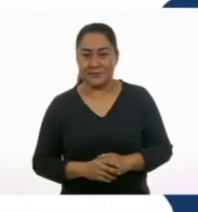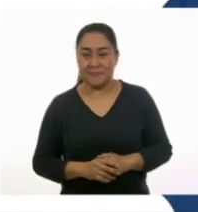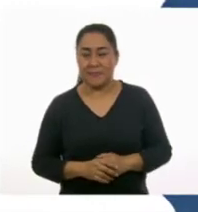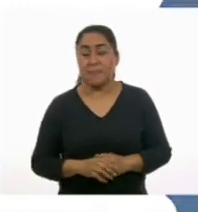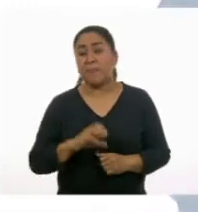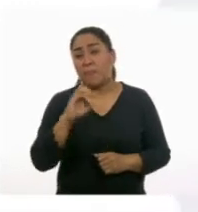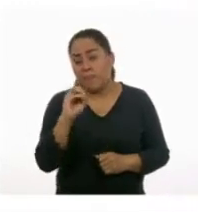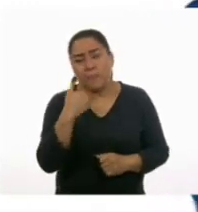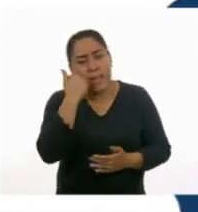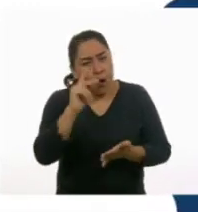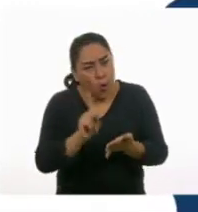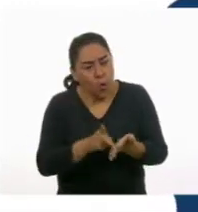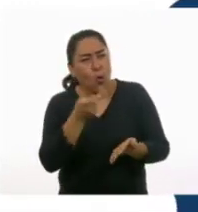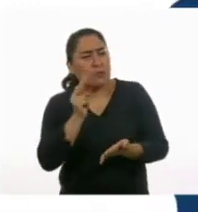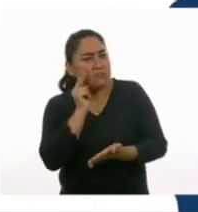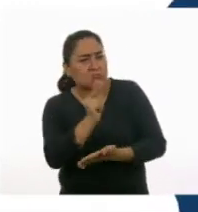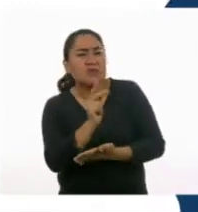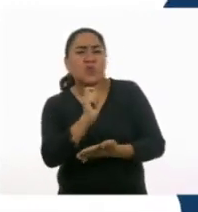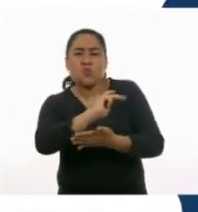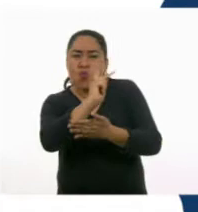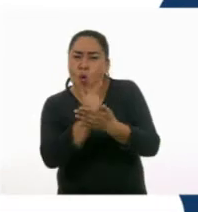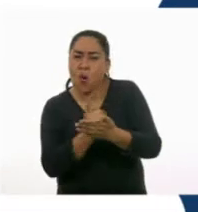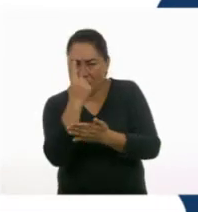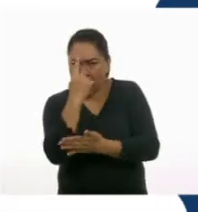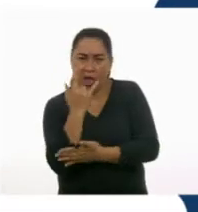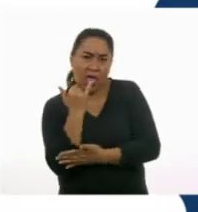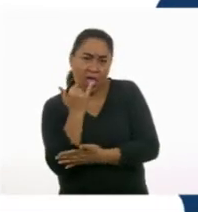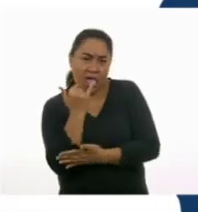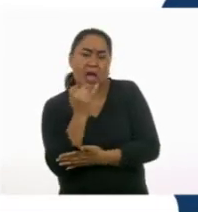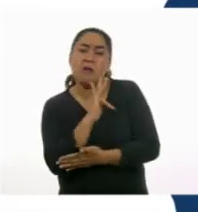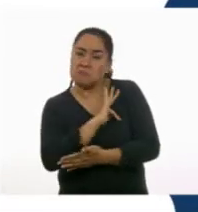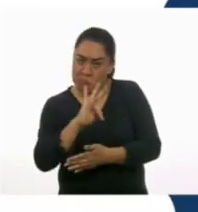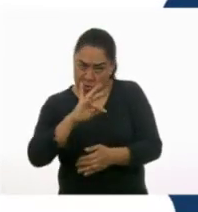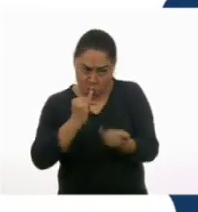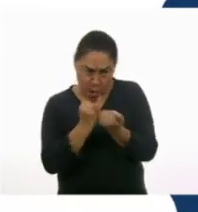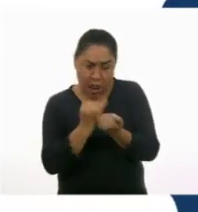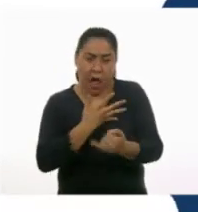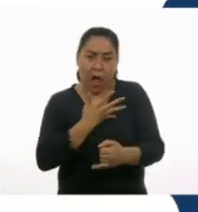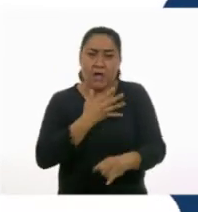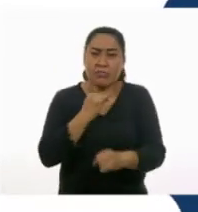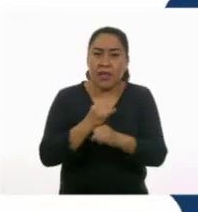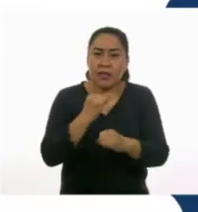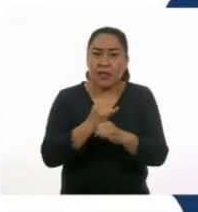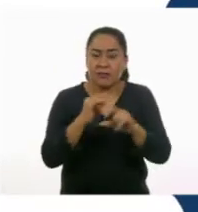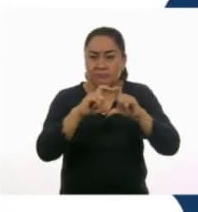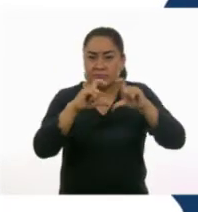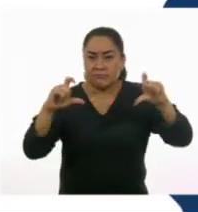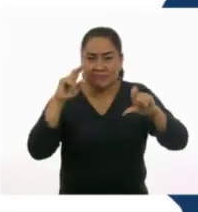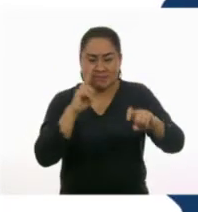Si quieres volver a ver los programas de Aprende en Casa, los puedes encontrar en la siguiente liga: